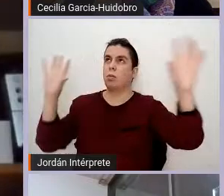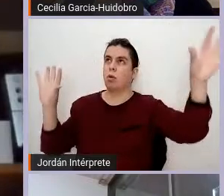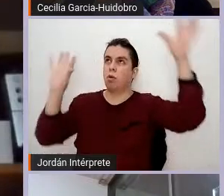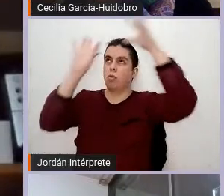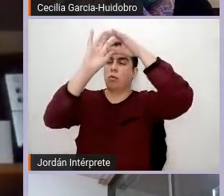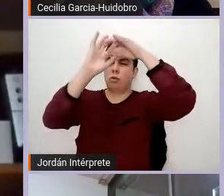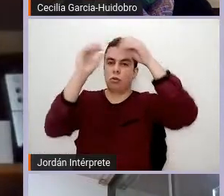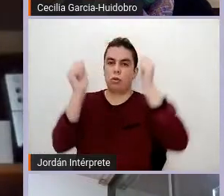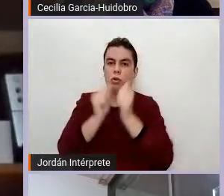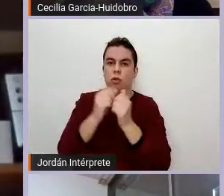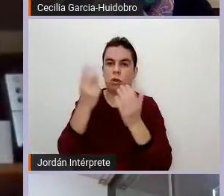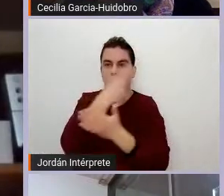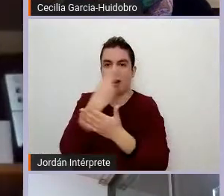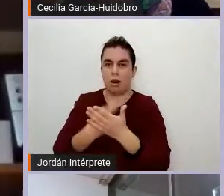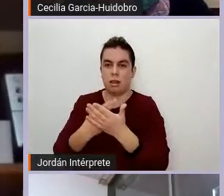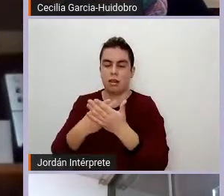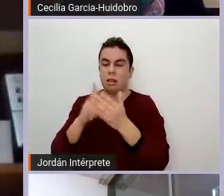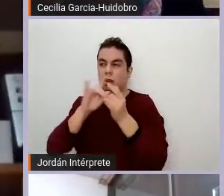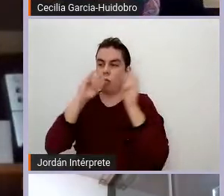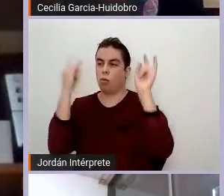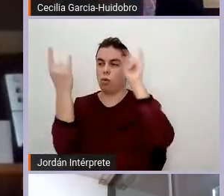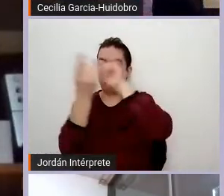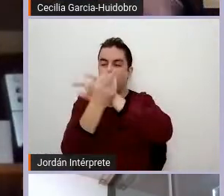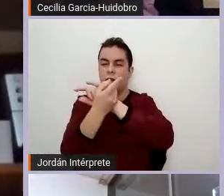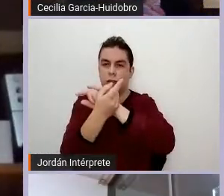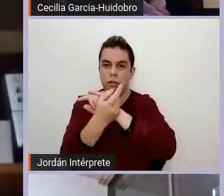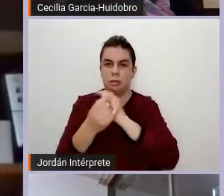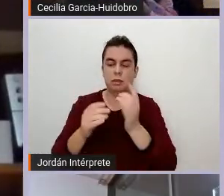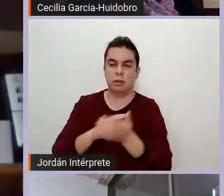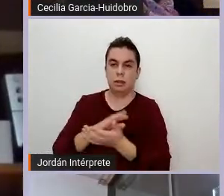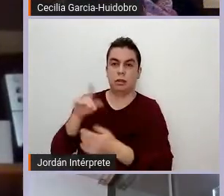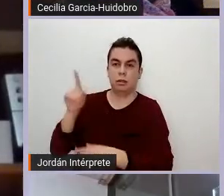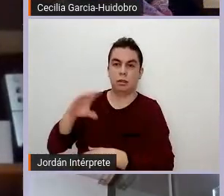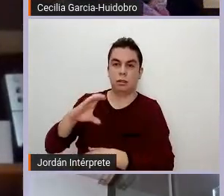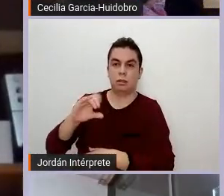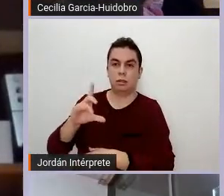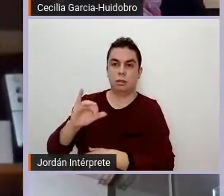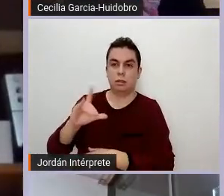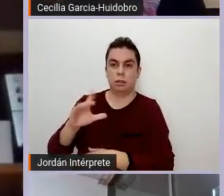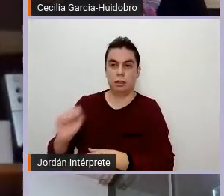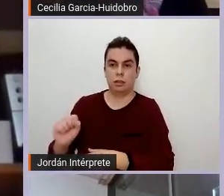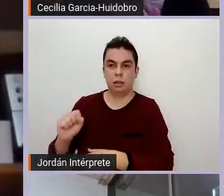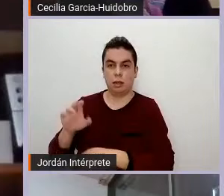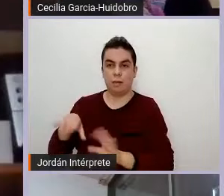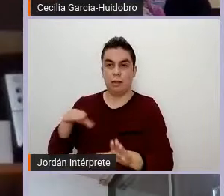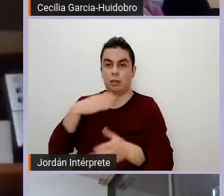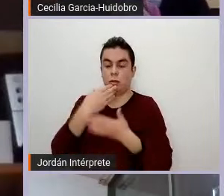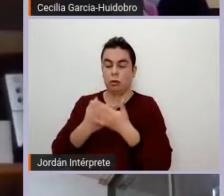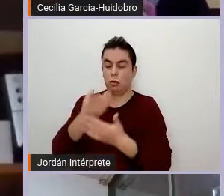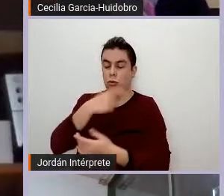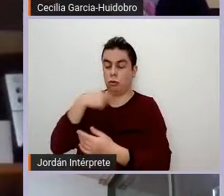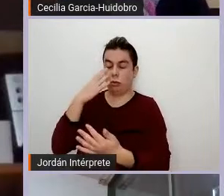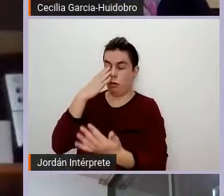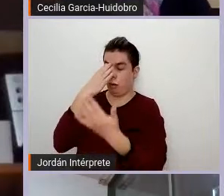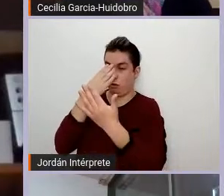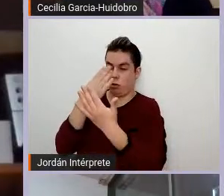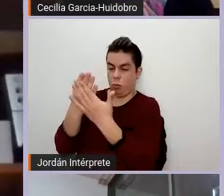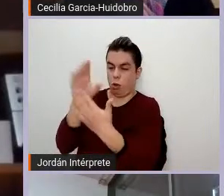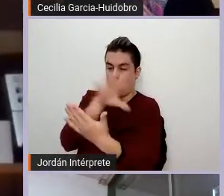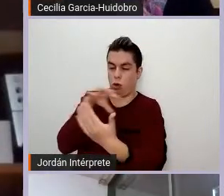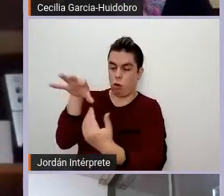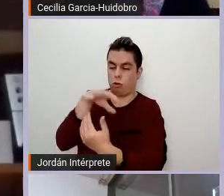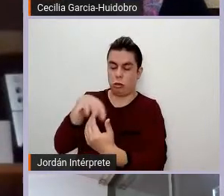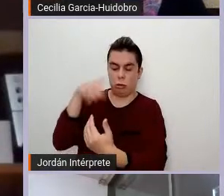parece valioso? Tal como dice Cecilia, a veces las cosas que tenemos frente a las narices las damos por